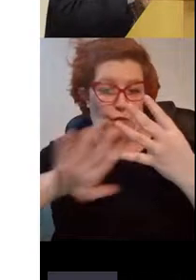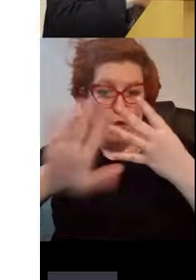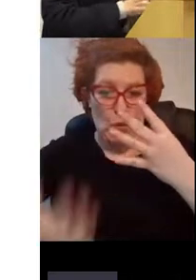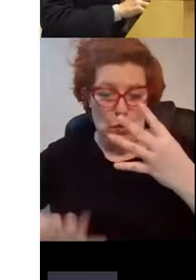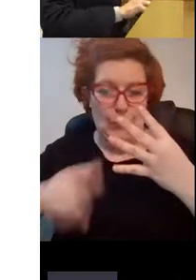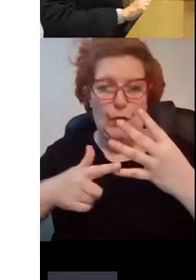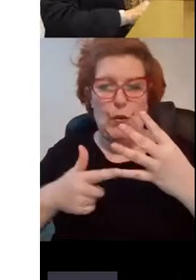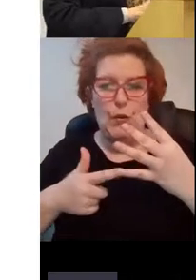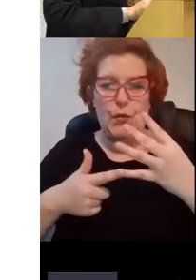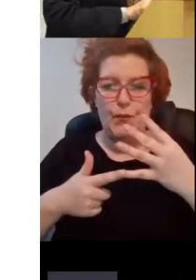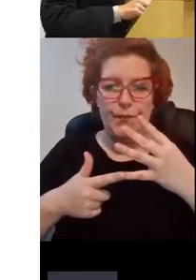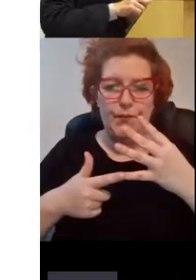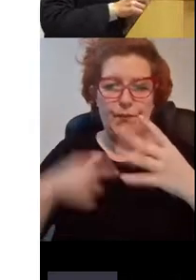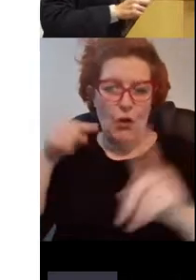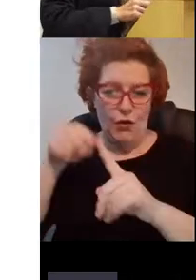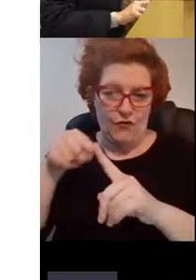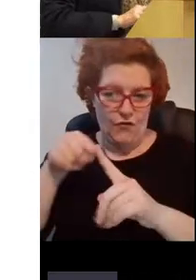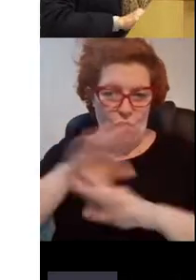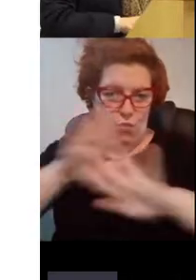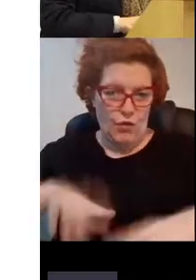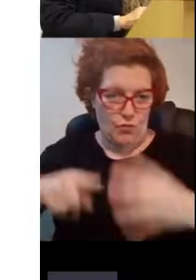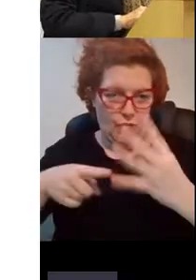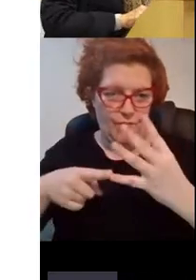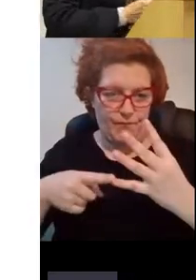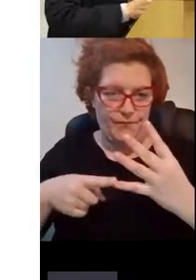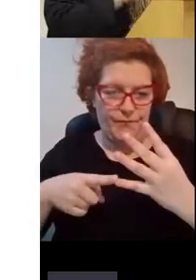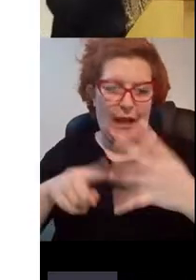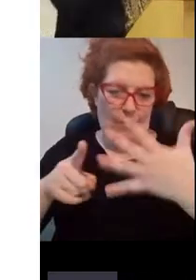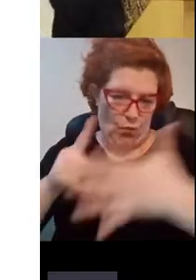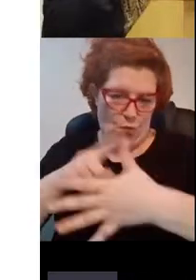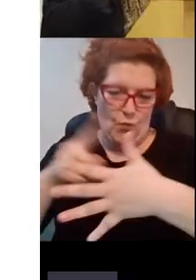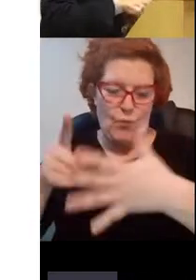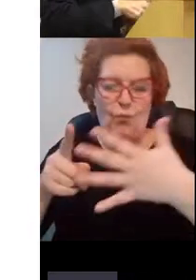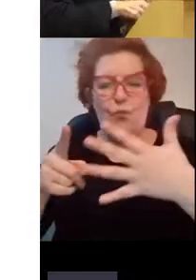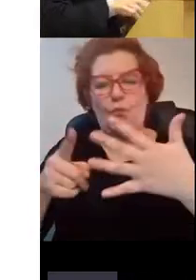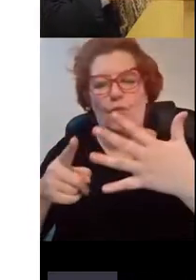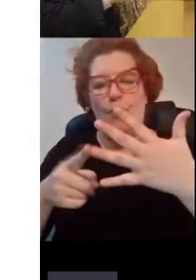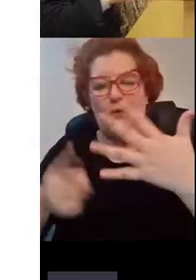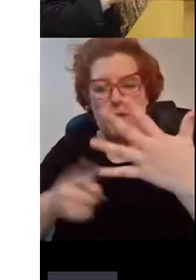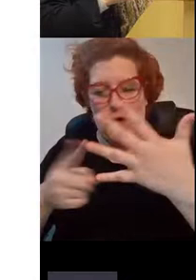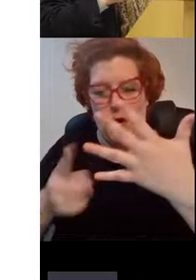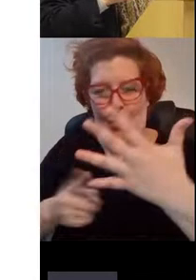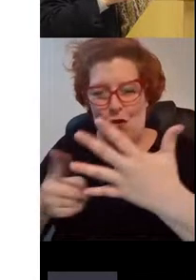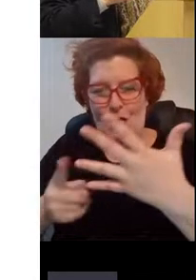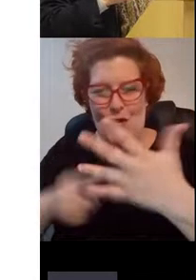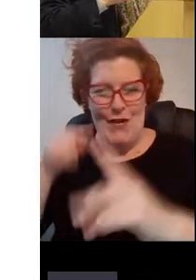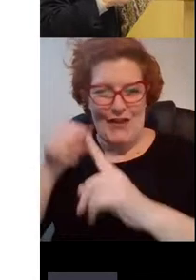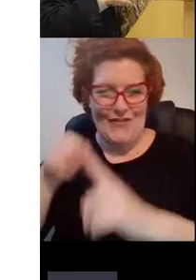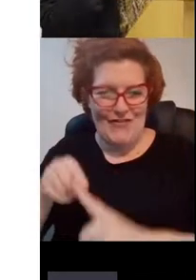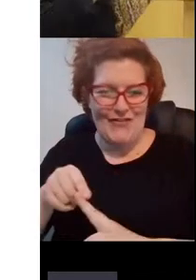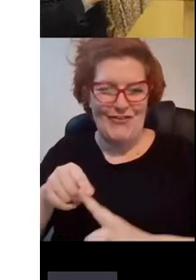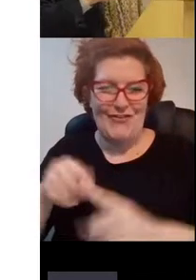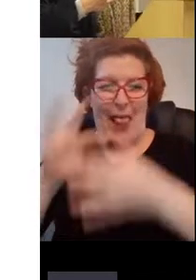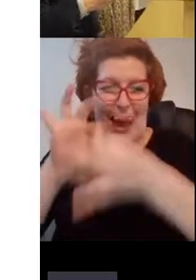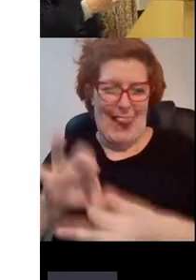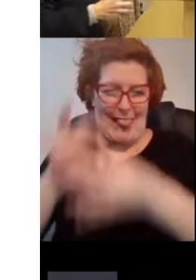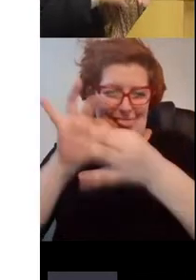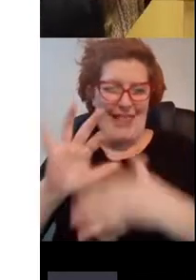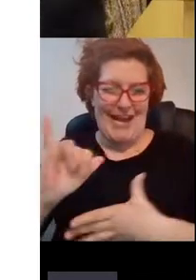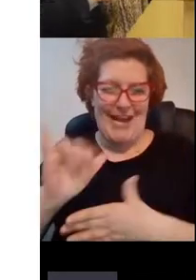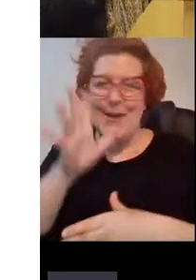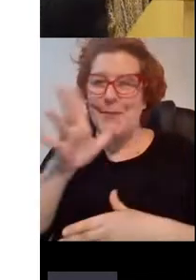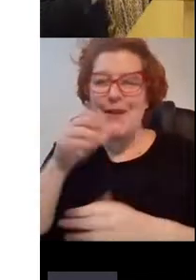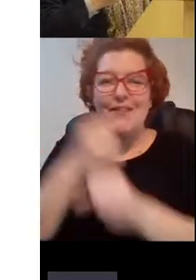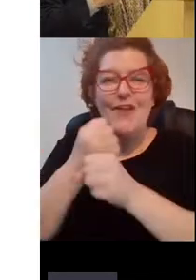cuatro, el objetivo cuarto y el objetivo quinto están relacionados porque lo que trabajamos sobre todo es